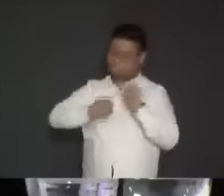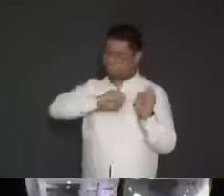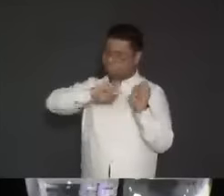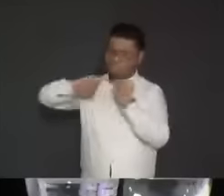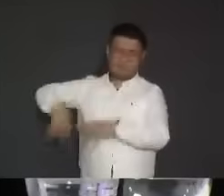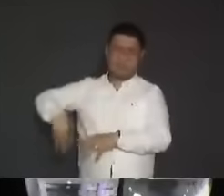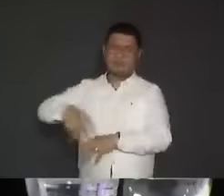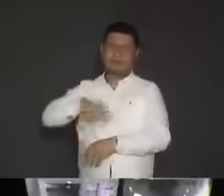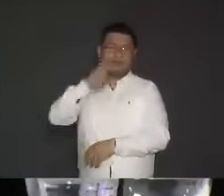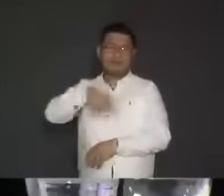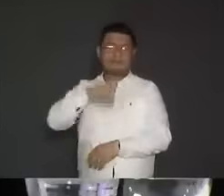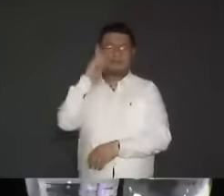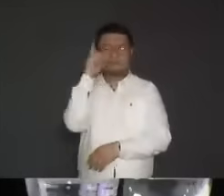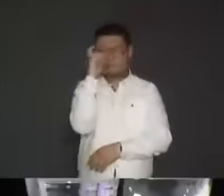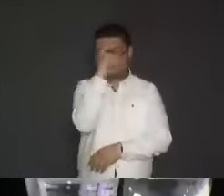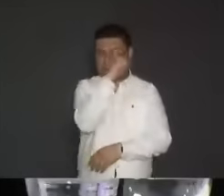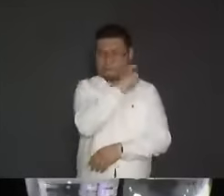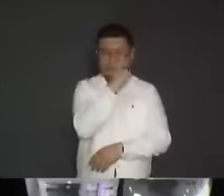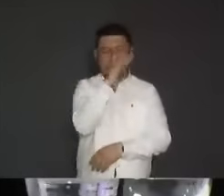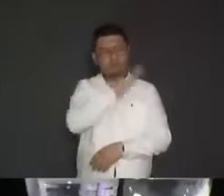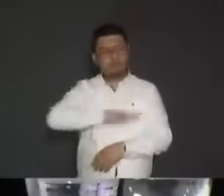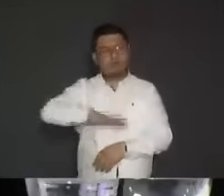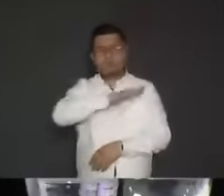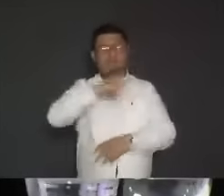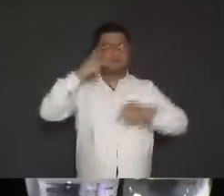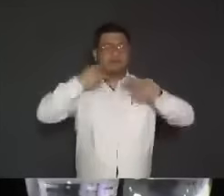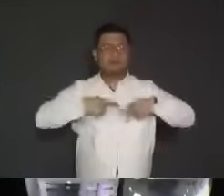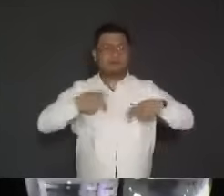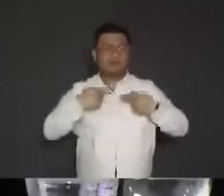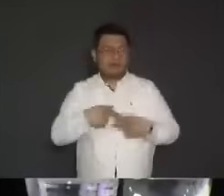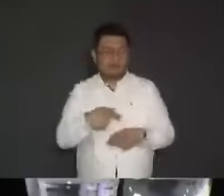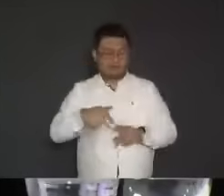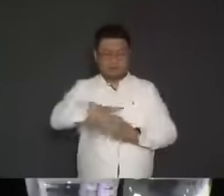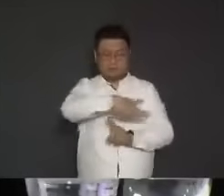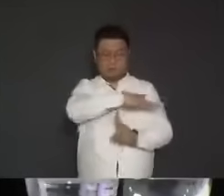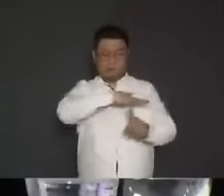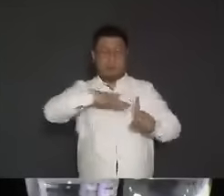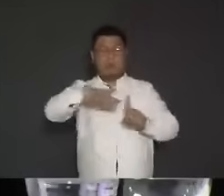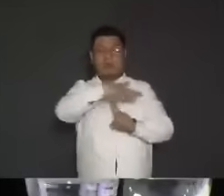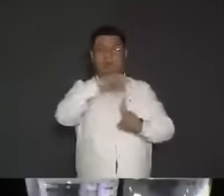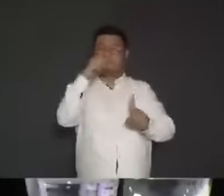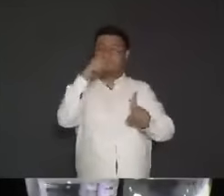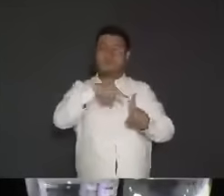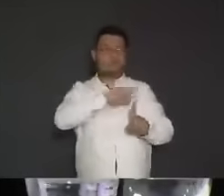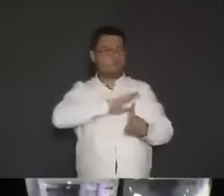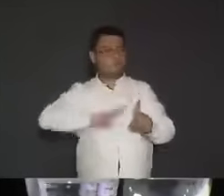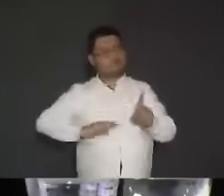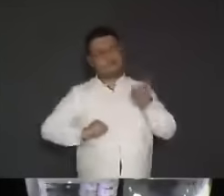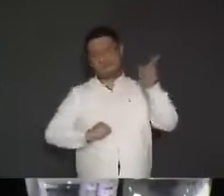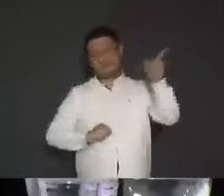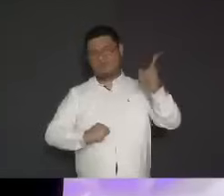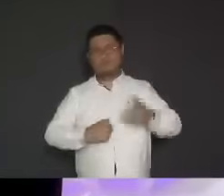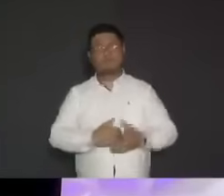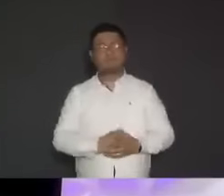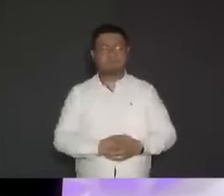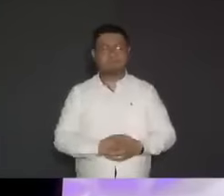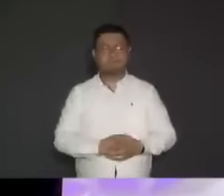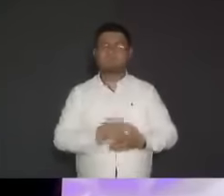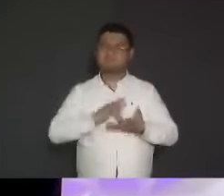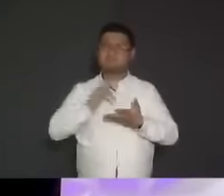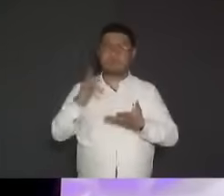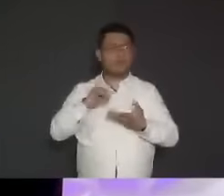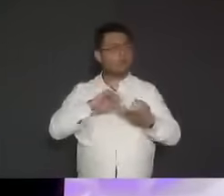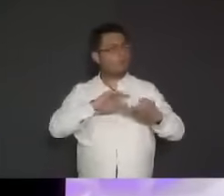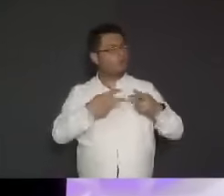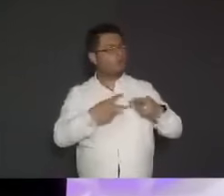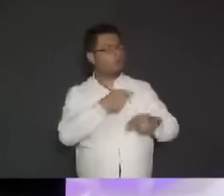realmente difícil para la gente que vive en estas circunstancias en los municipios. Bien, candidata, muchas gracias. ¿Alguien más? Les